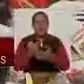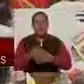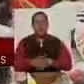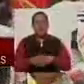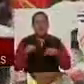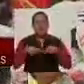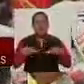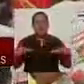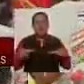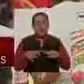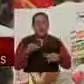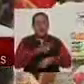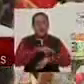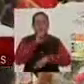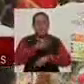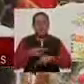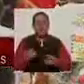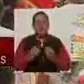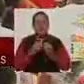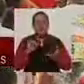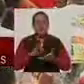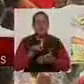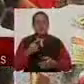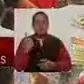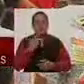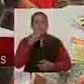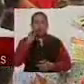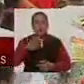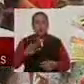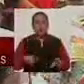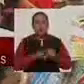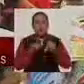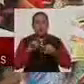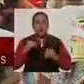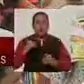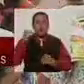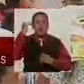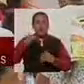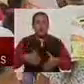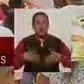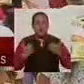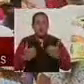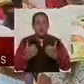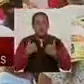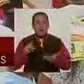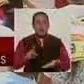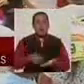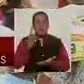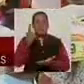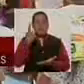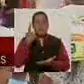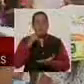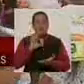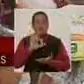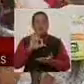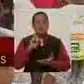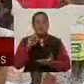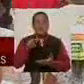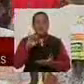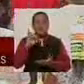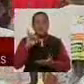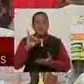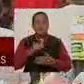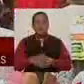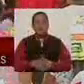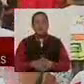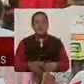que no solo los menores de edad, sino también los adultos puedan obtener por primera vez su documento nacional de identidad y